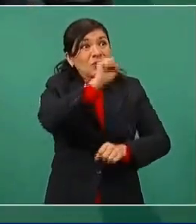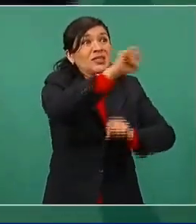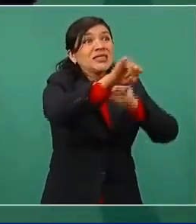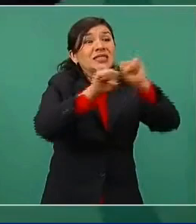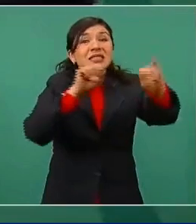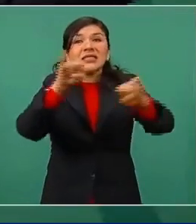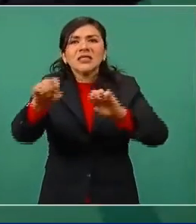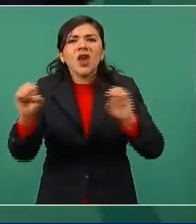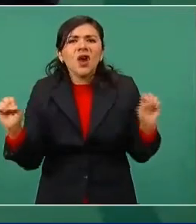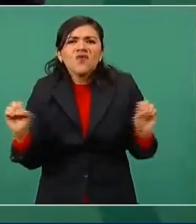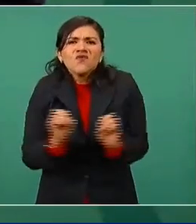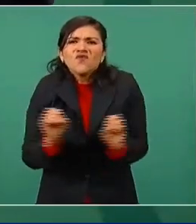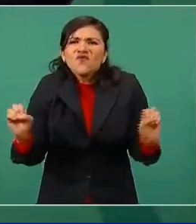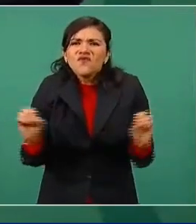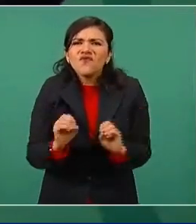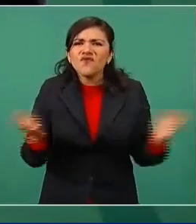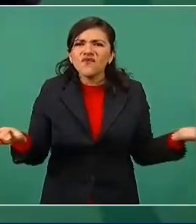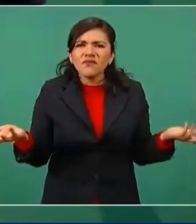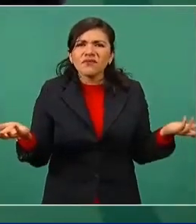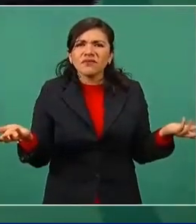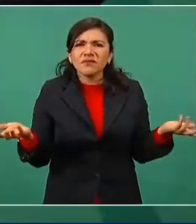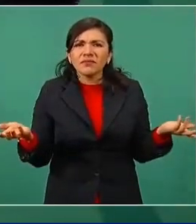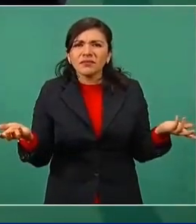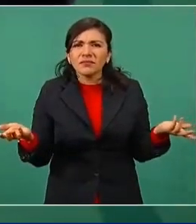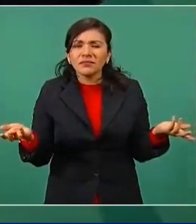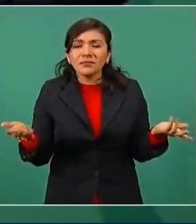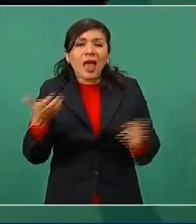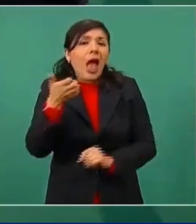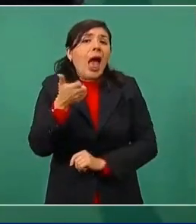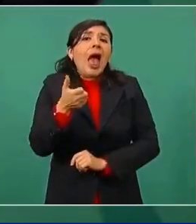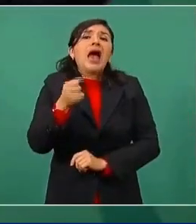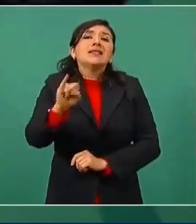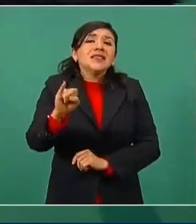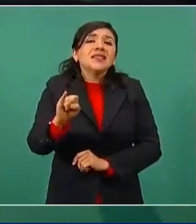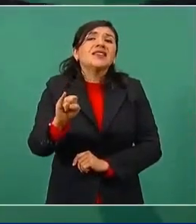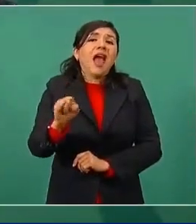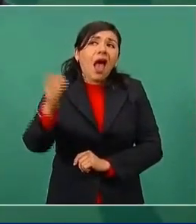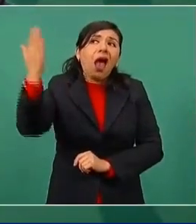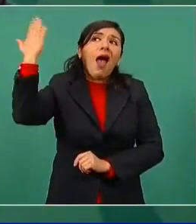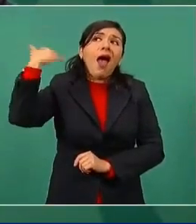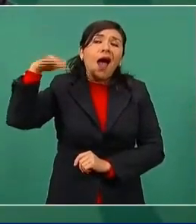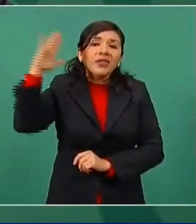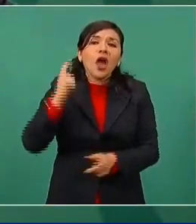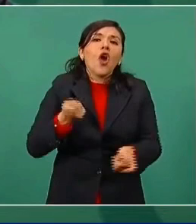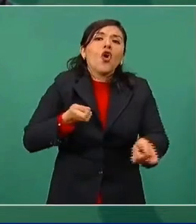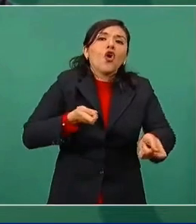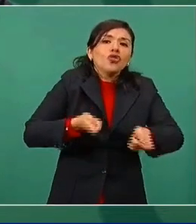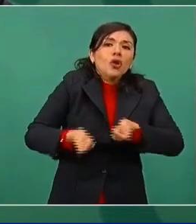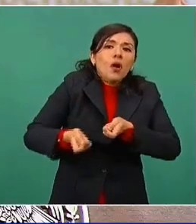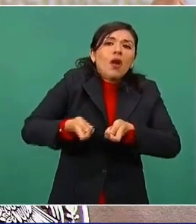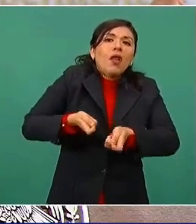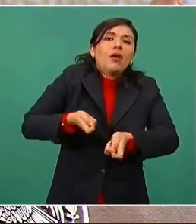Es parte de todo el control que fueron creando